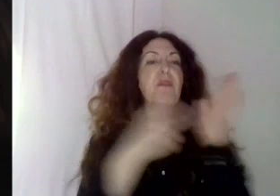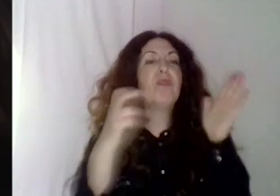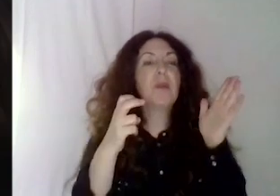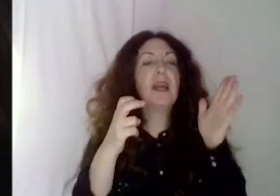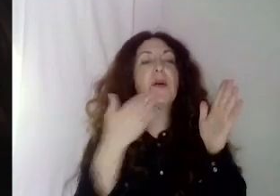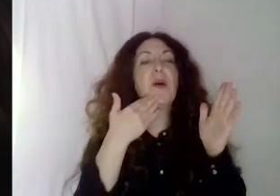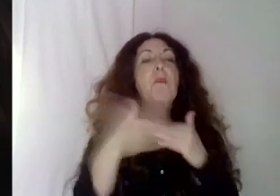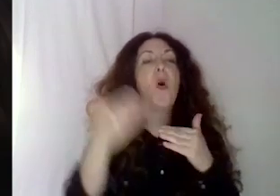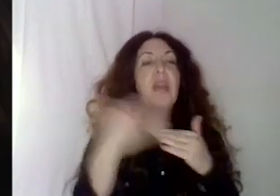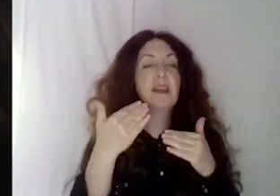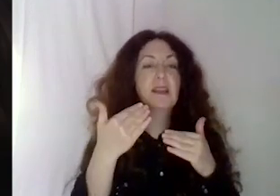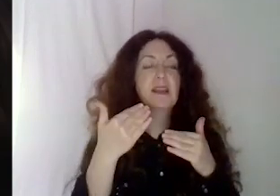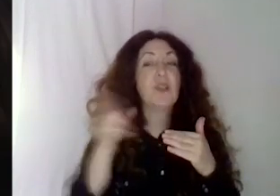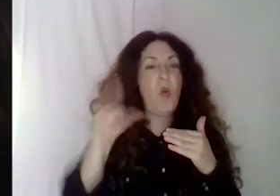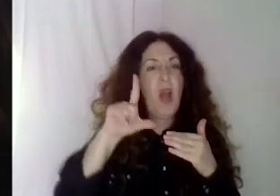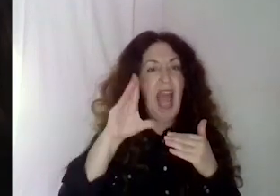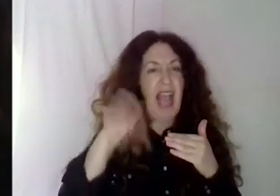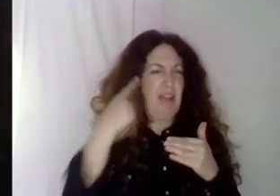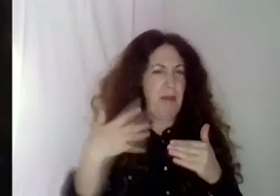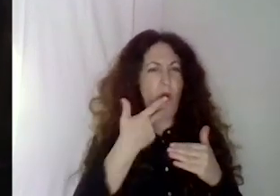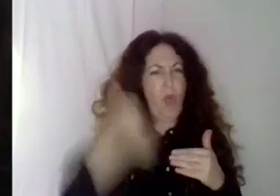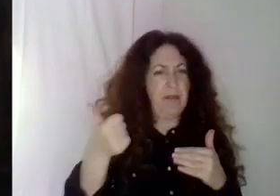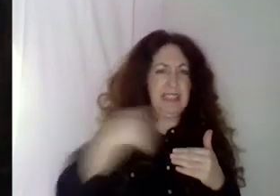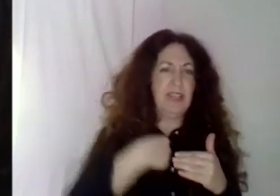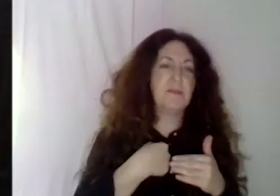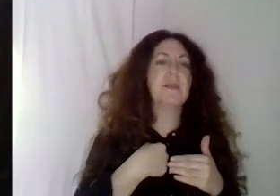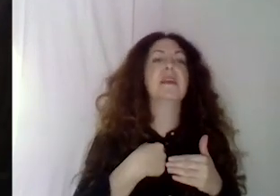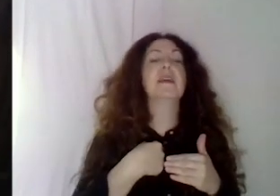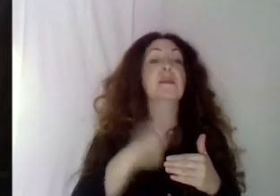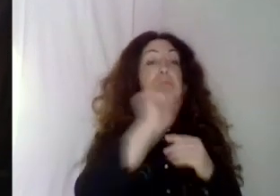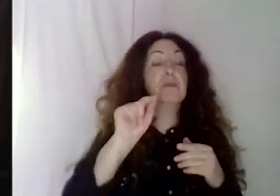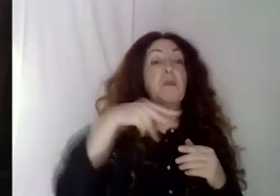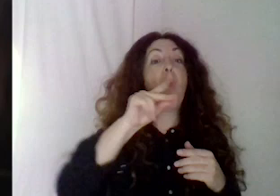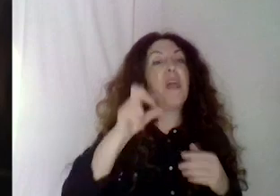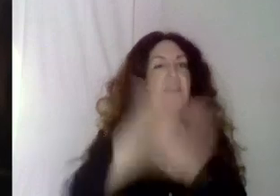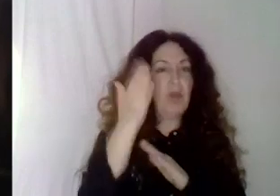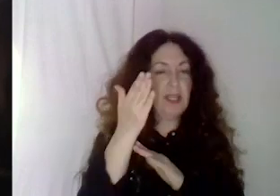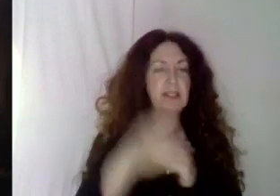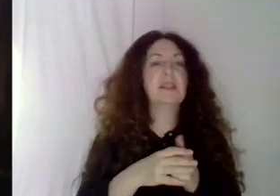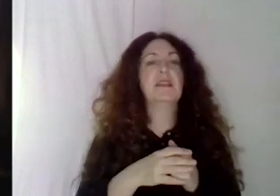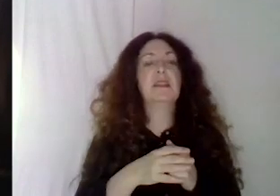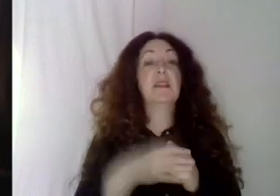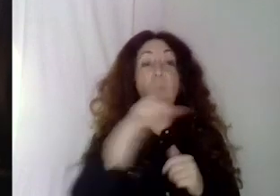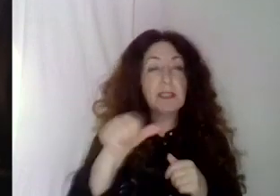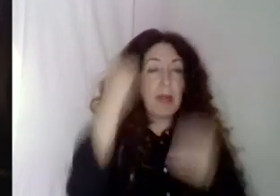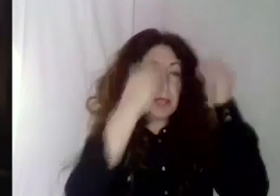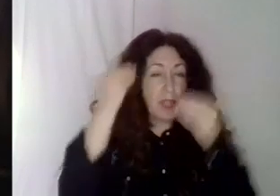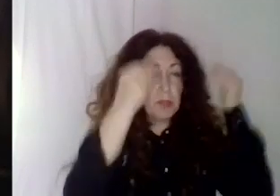sabes perfectamente, dado que eres lacaniano y sabes más que nada. Sobre esto, yo me quedé, bueno, puso Mother y se